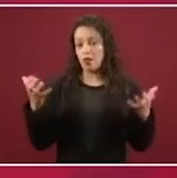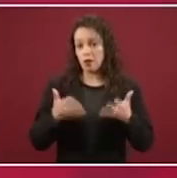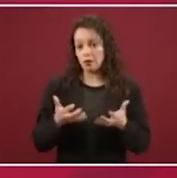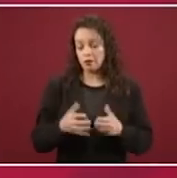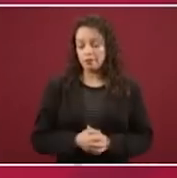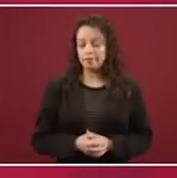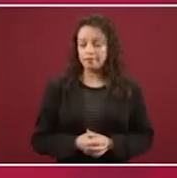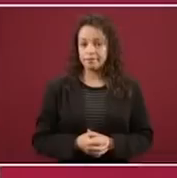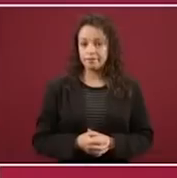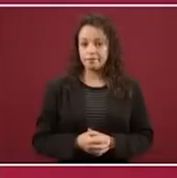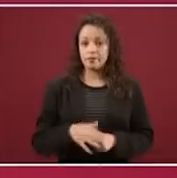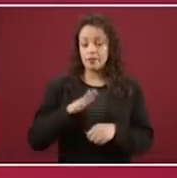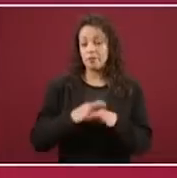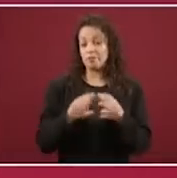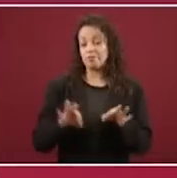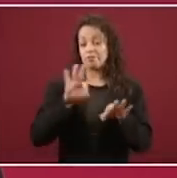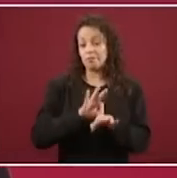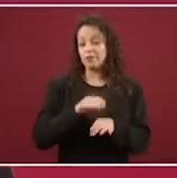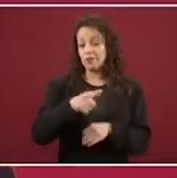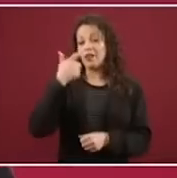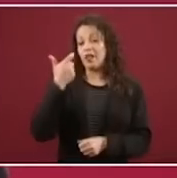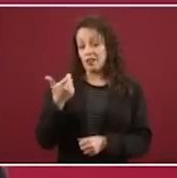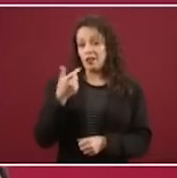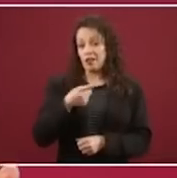económica, financiera. Entonces,